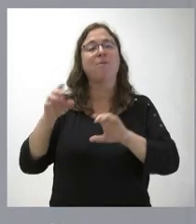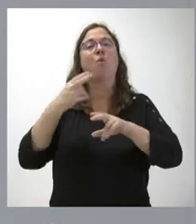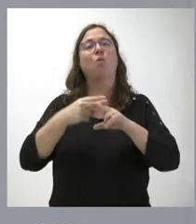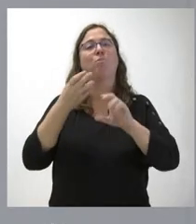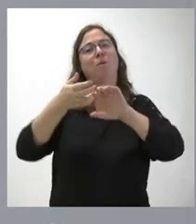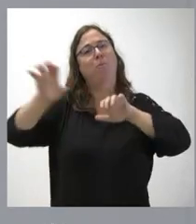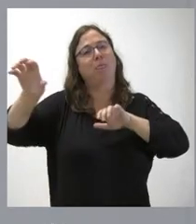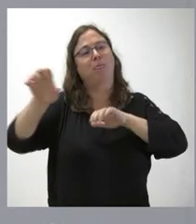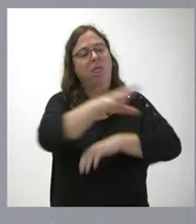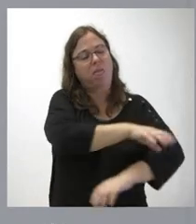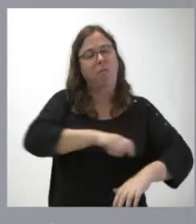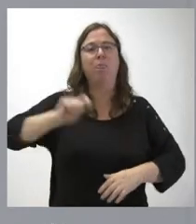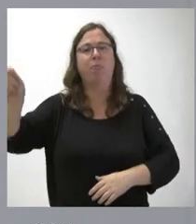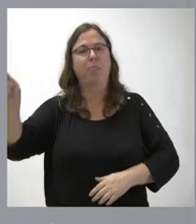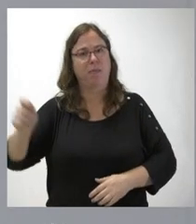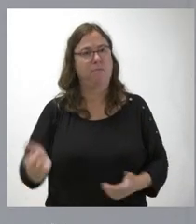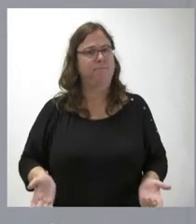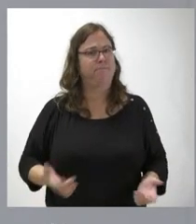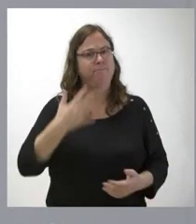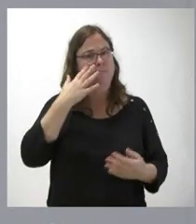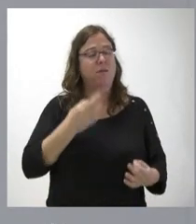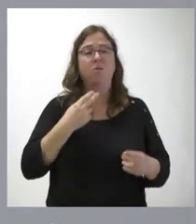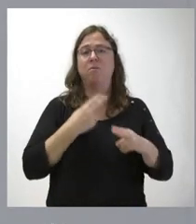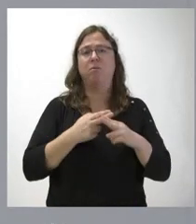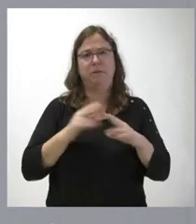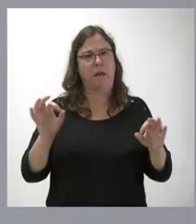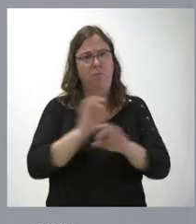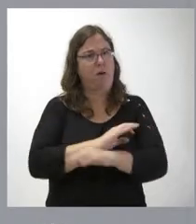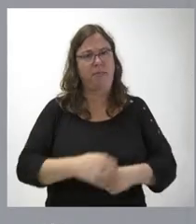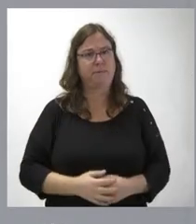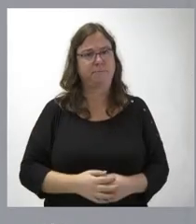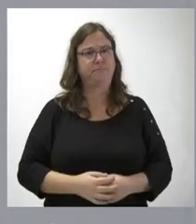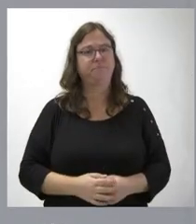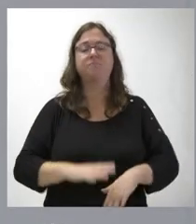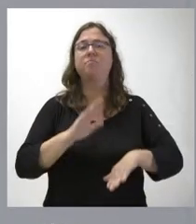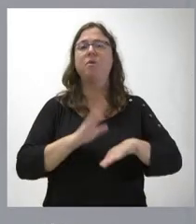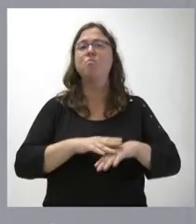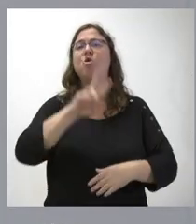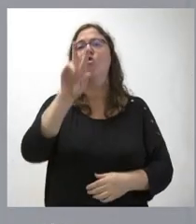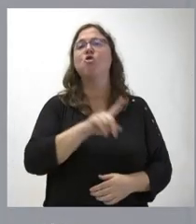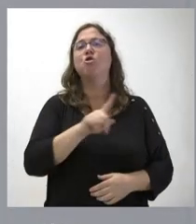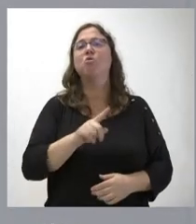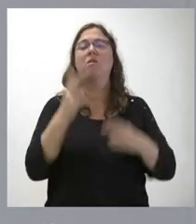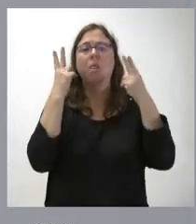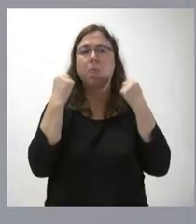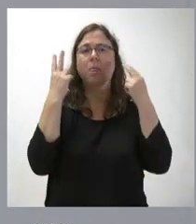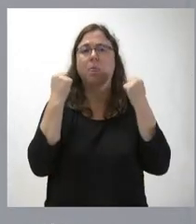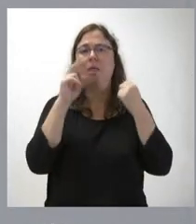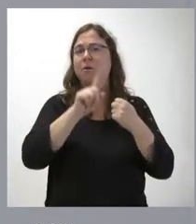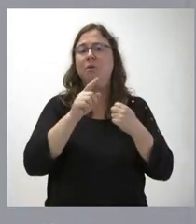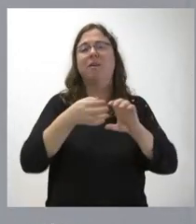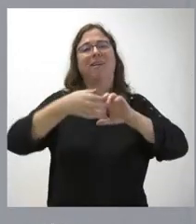separatistas en España yo creo que esto es una política muy equivocada porque no se trata de ser sumiso con los